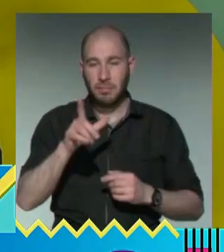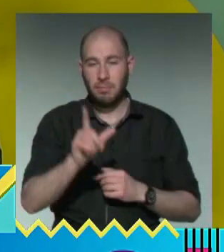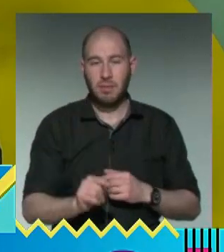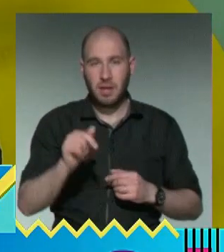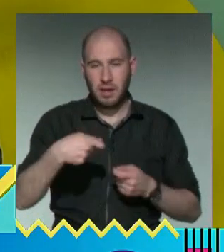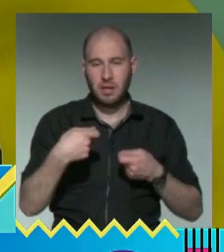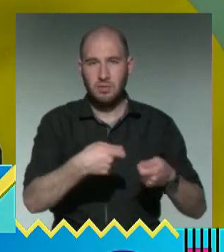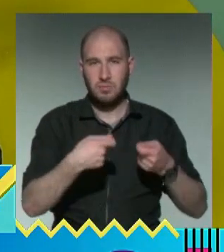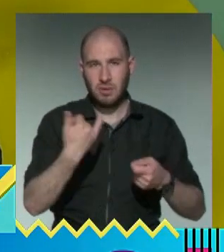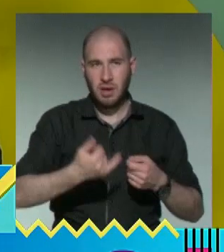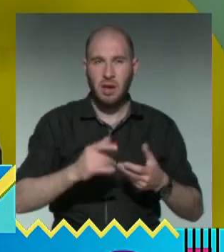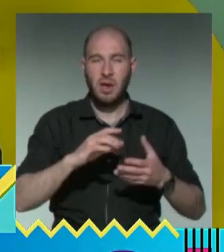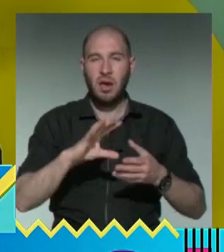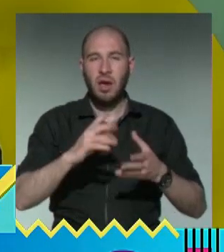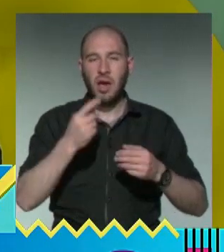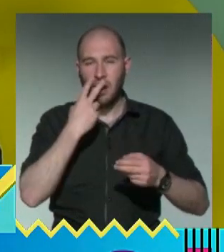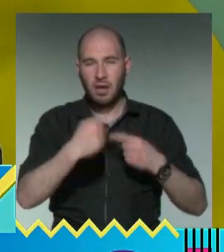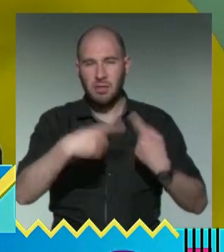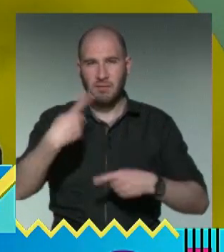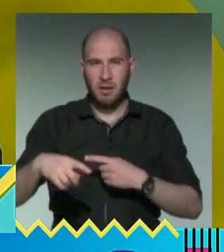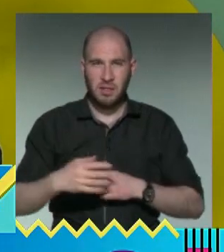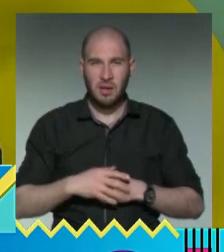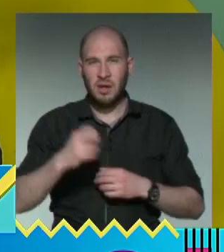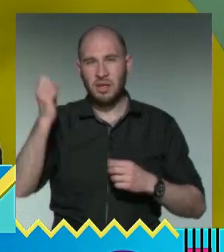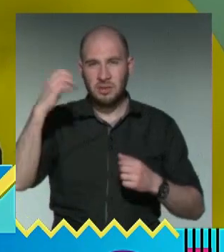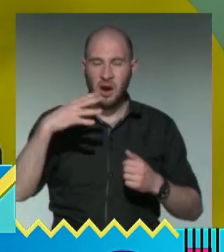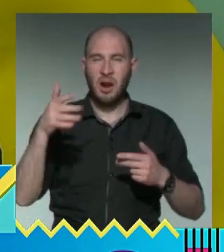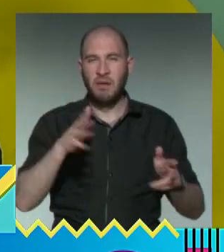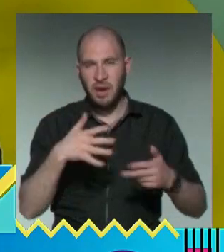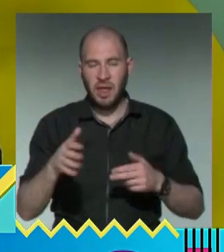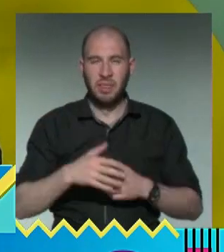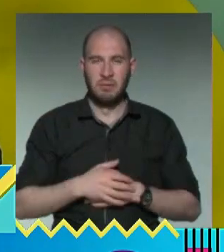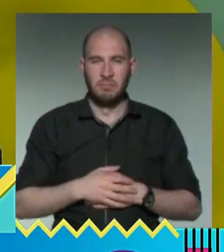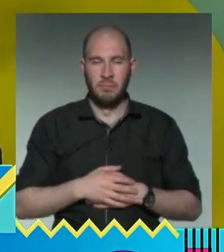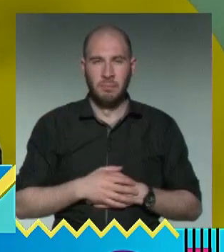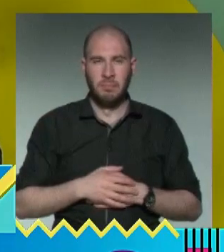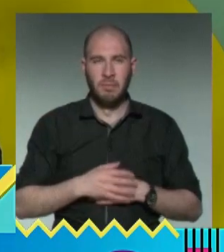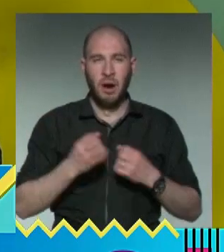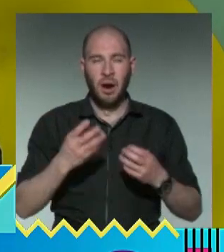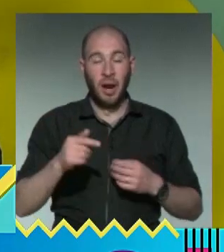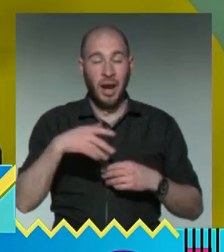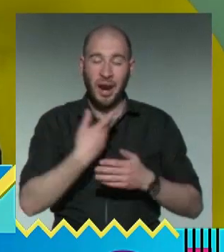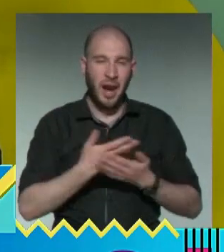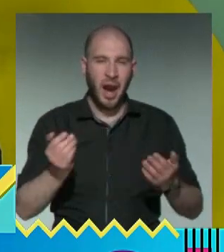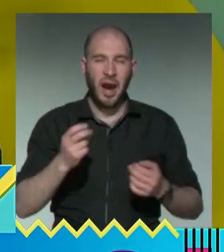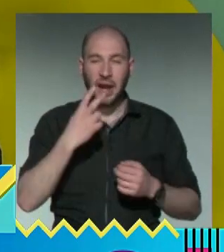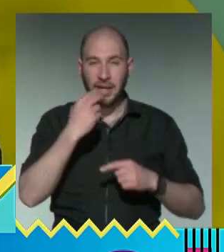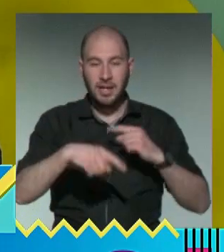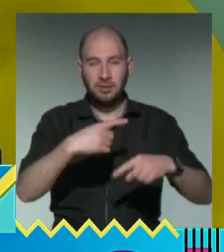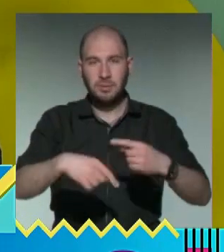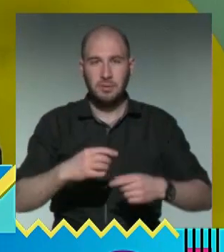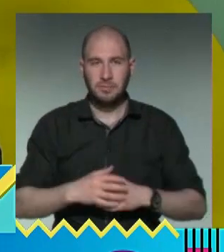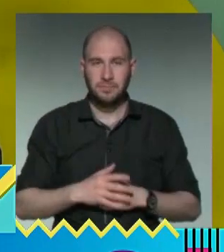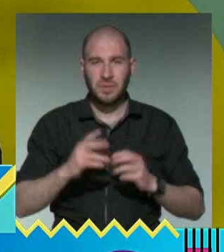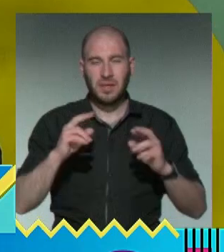tenemos subsidios para diversos tipos de energía, fundamentalmente solar, eólica, porque nos pasa en general, las energías renovables son